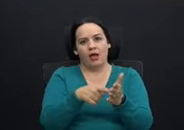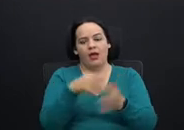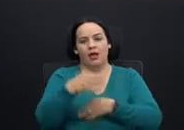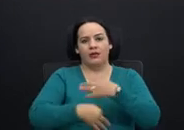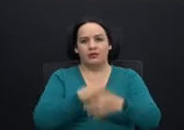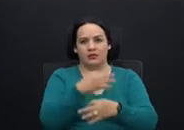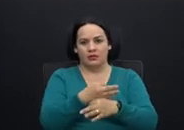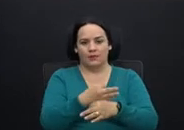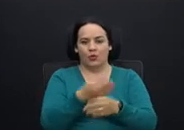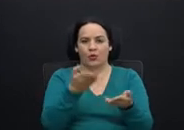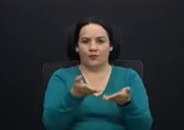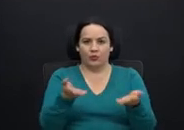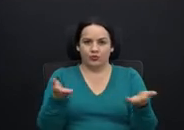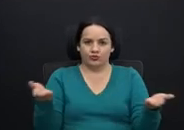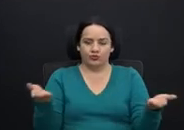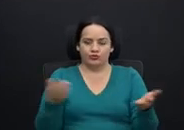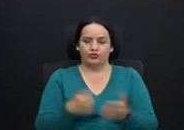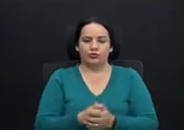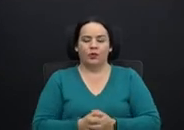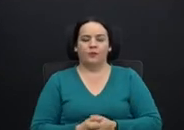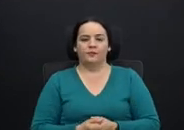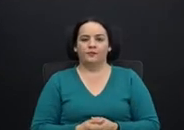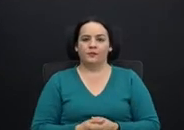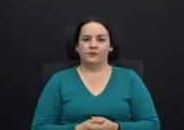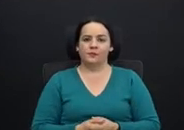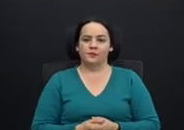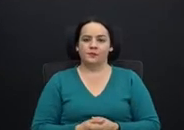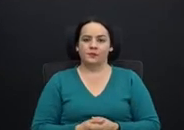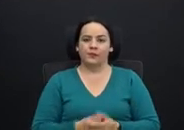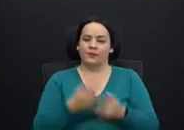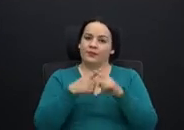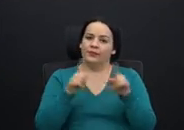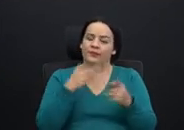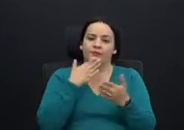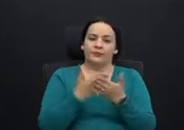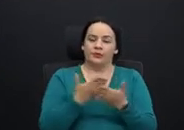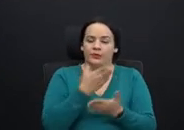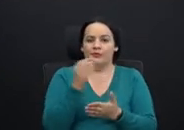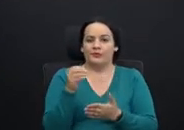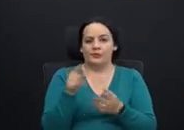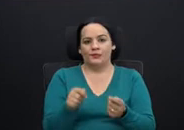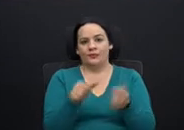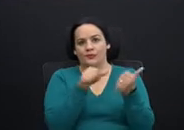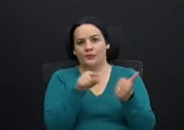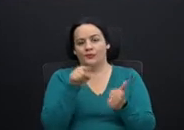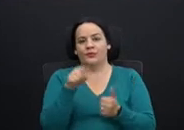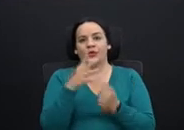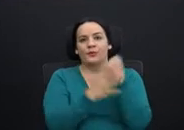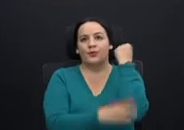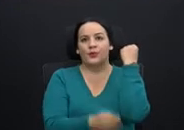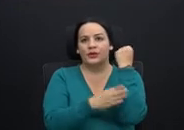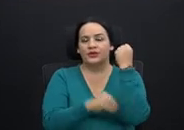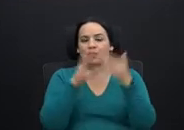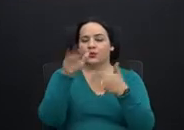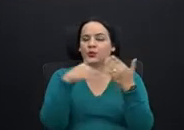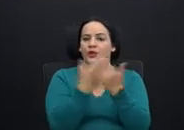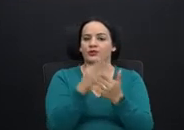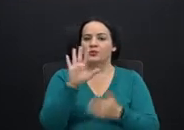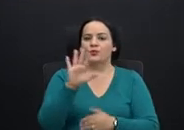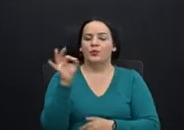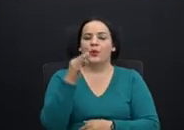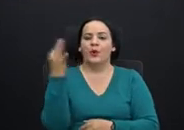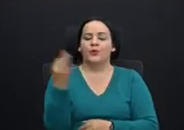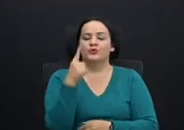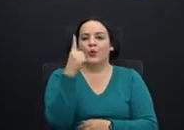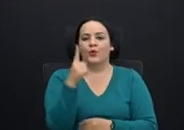de recursos. Bueno, erradicar la pobreza en todas sus formas sigue siendo sin duda uno de